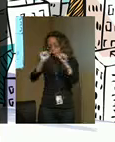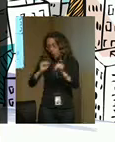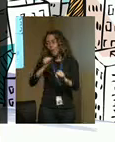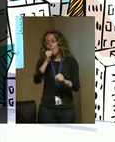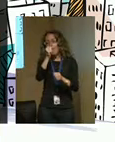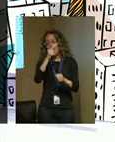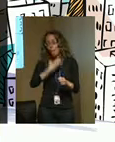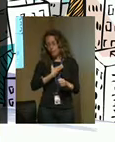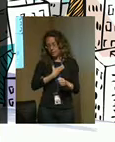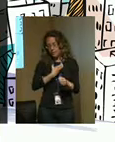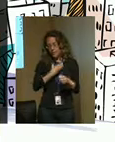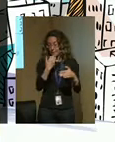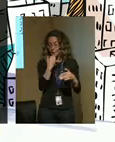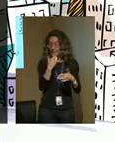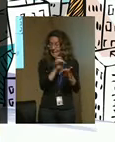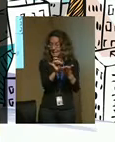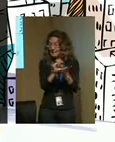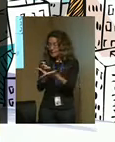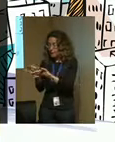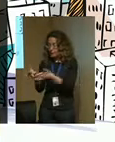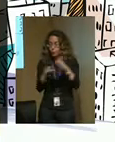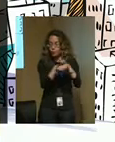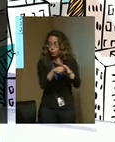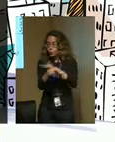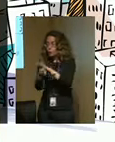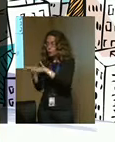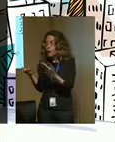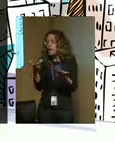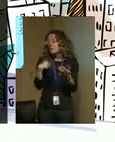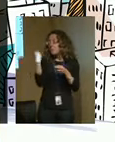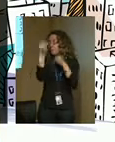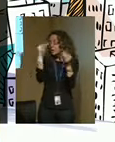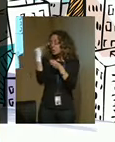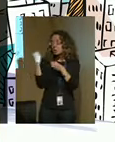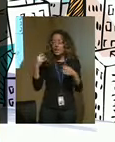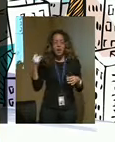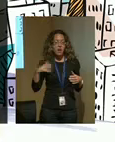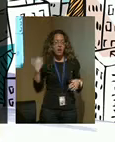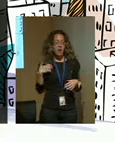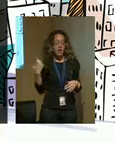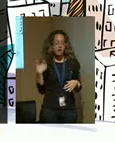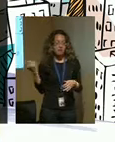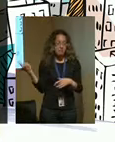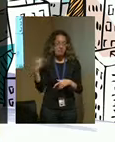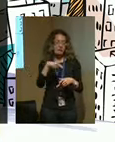estos servicios, no sé, supongo que en Buenos Aires hay más celeridad, pero en España normalmente se